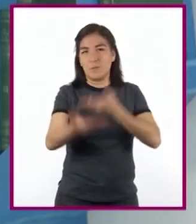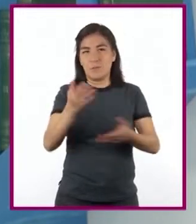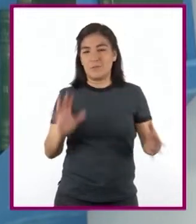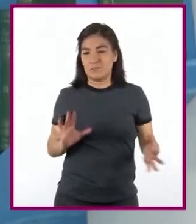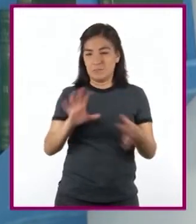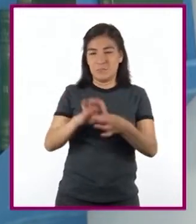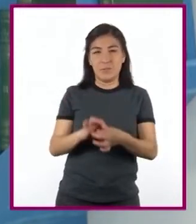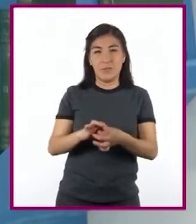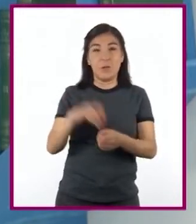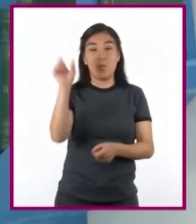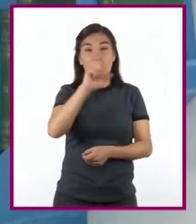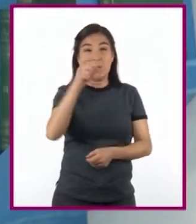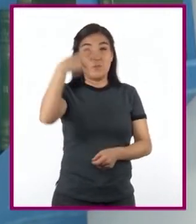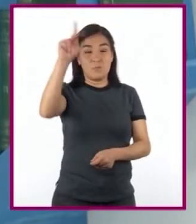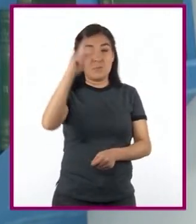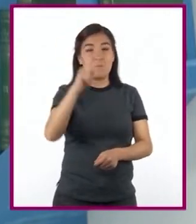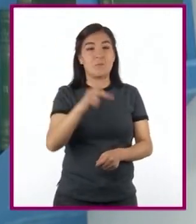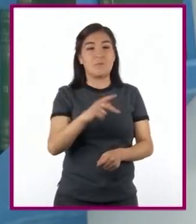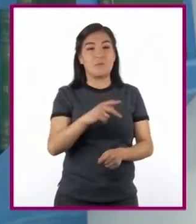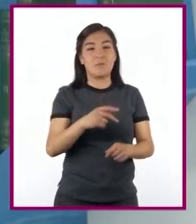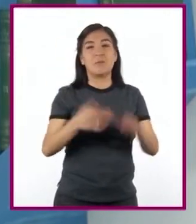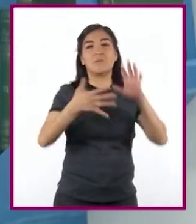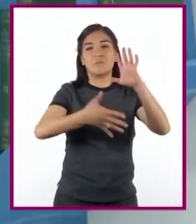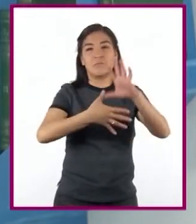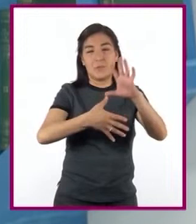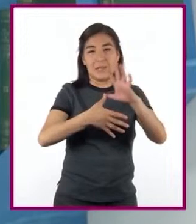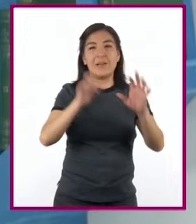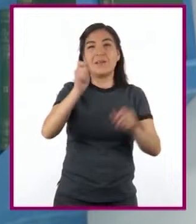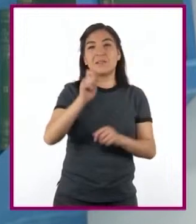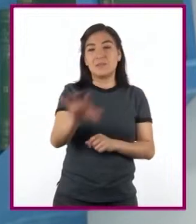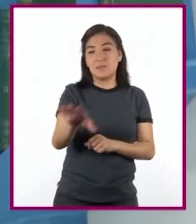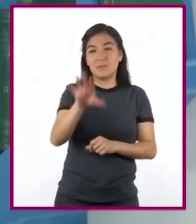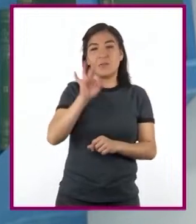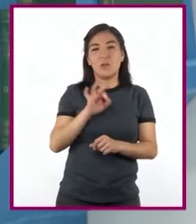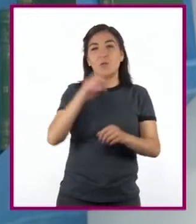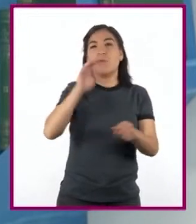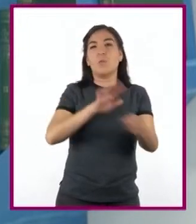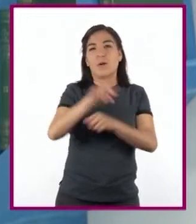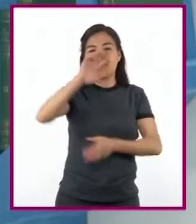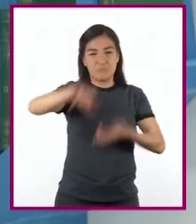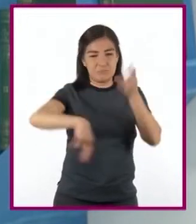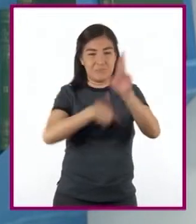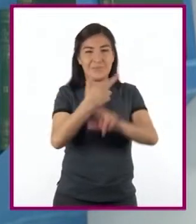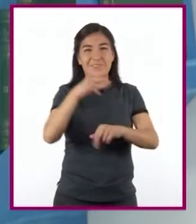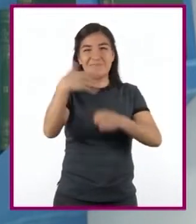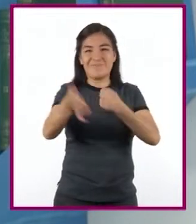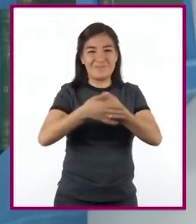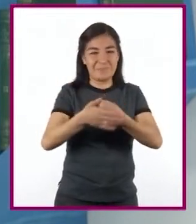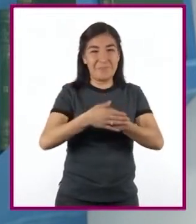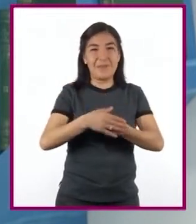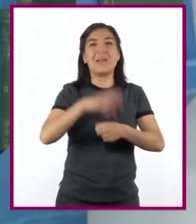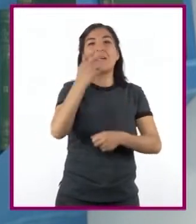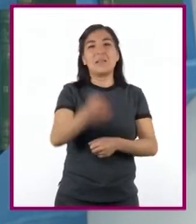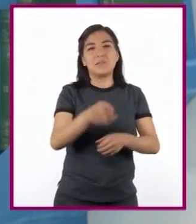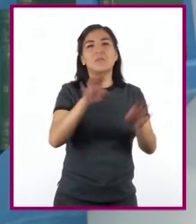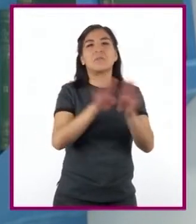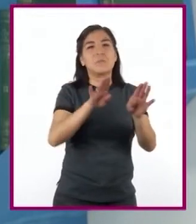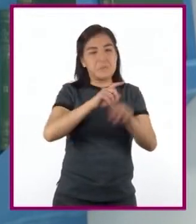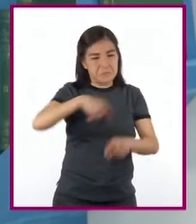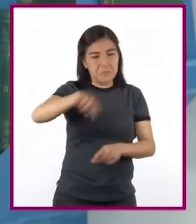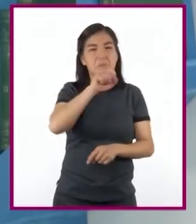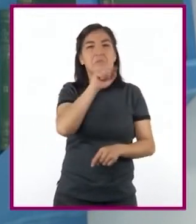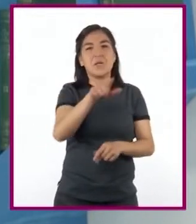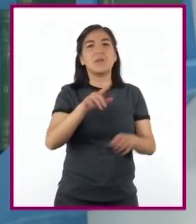los angloamericanos, por haber tomado la influencia de revoluciones posteriores, sino que ejercieron influencias